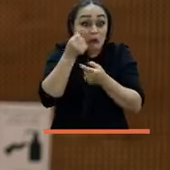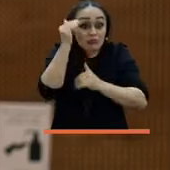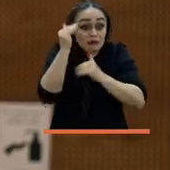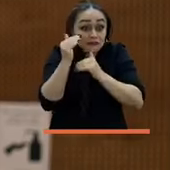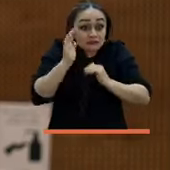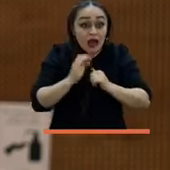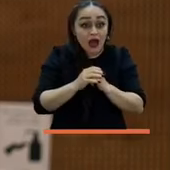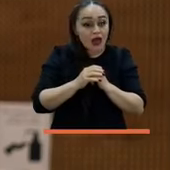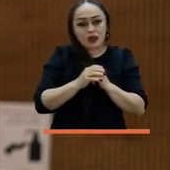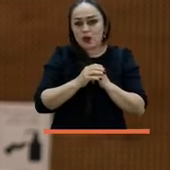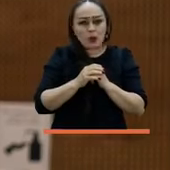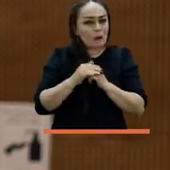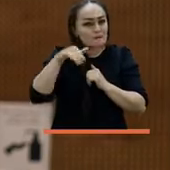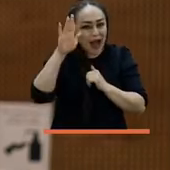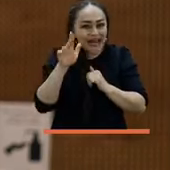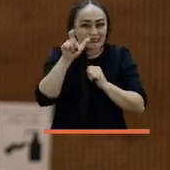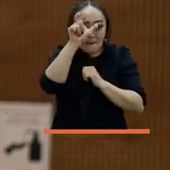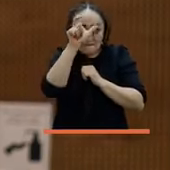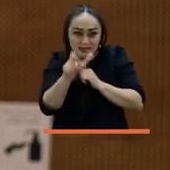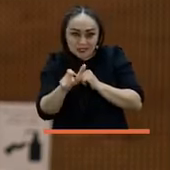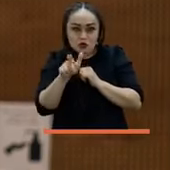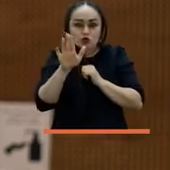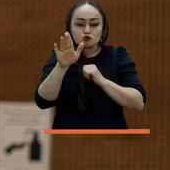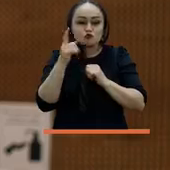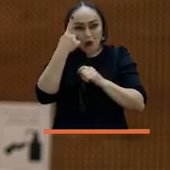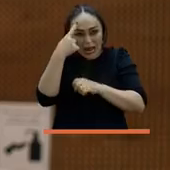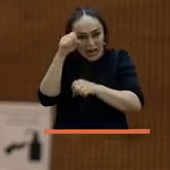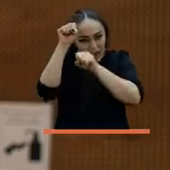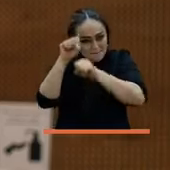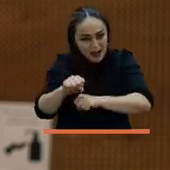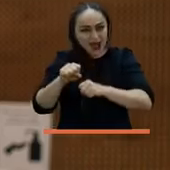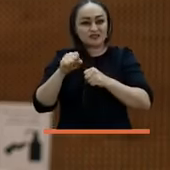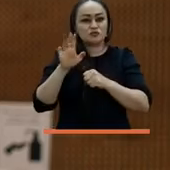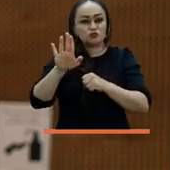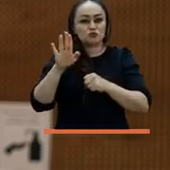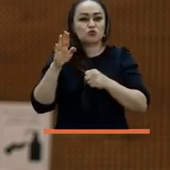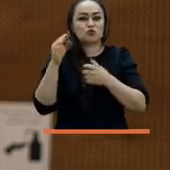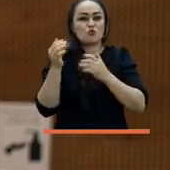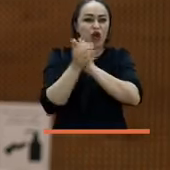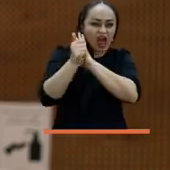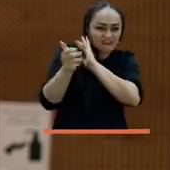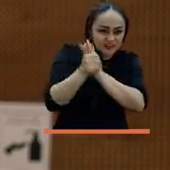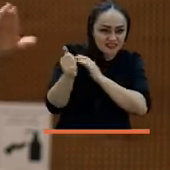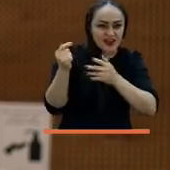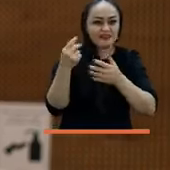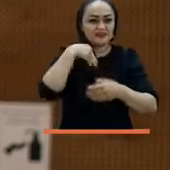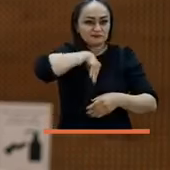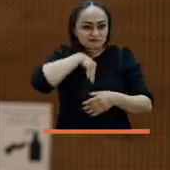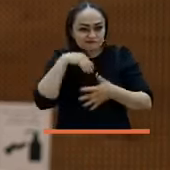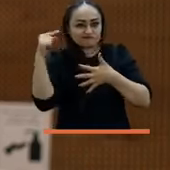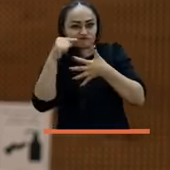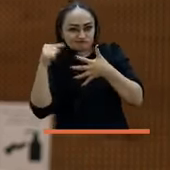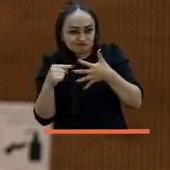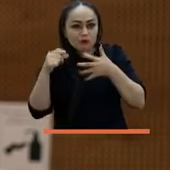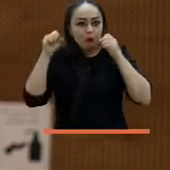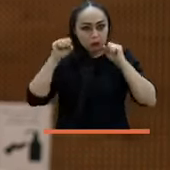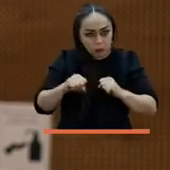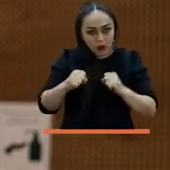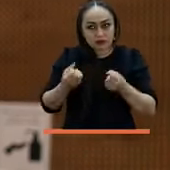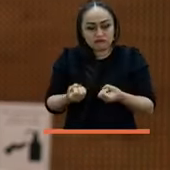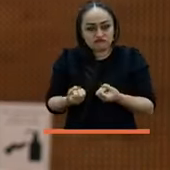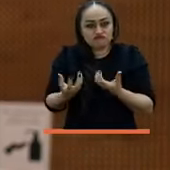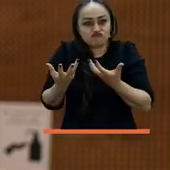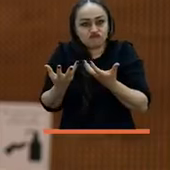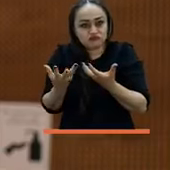la capacidad que tiene las personas o la población diversa en este caso con discapacidad y que puedan desarrollar todo su potencial